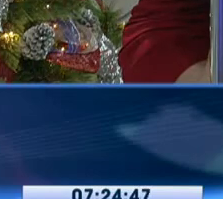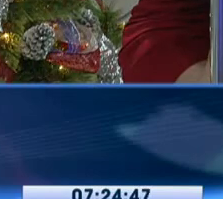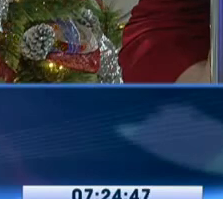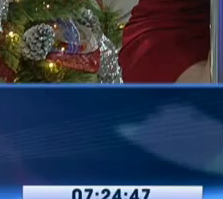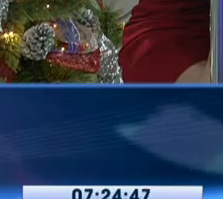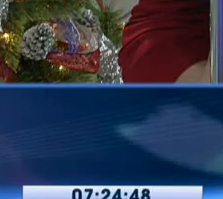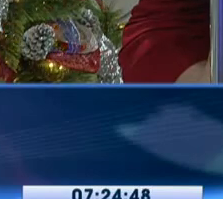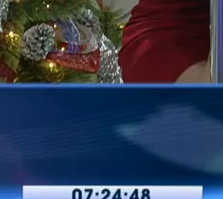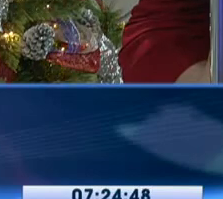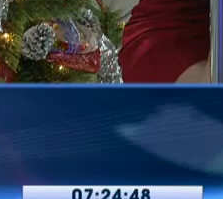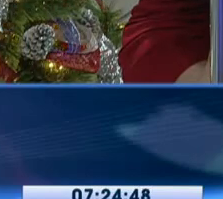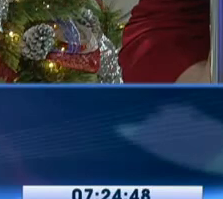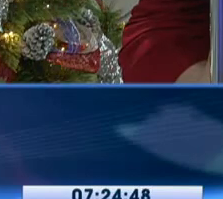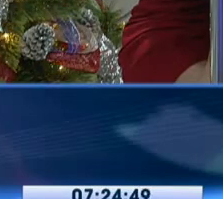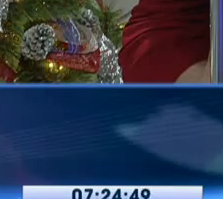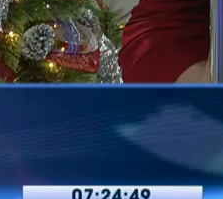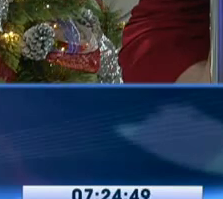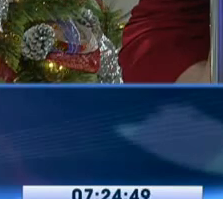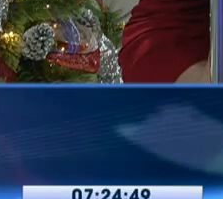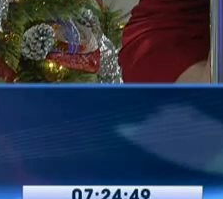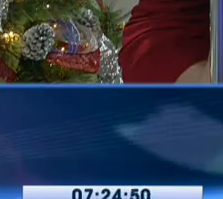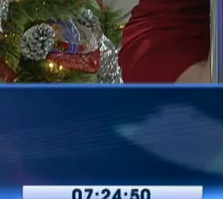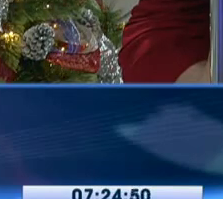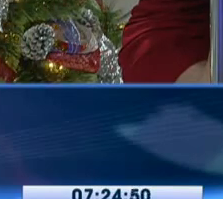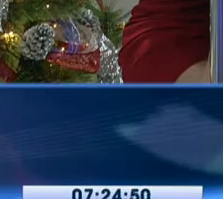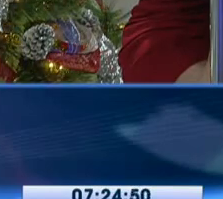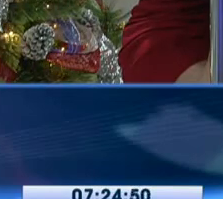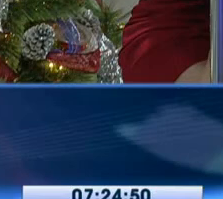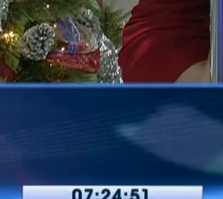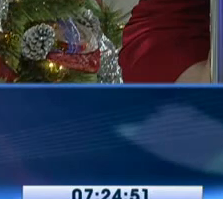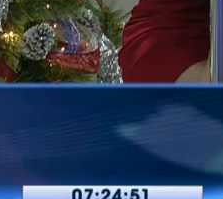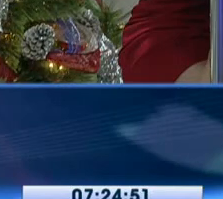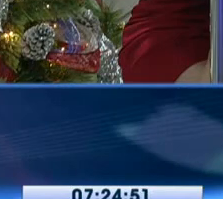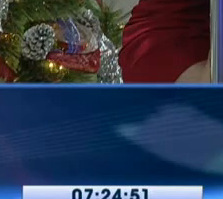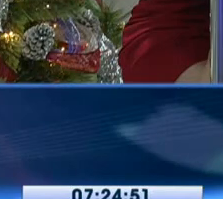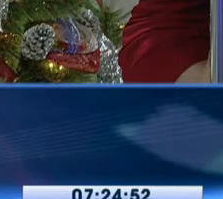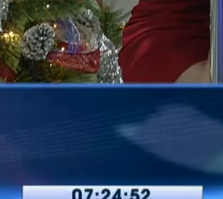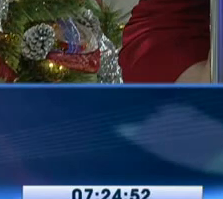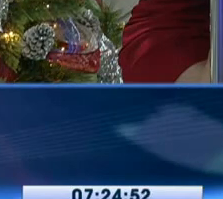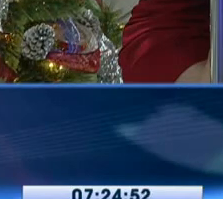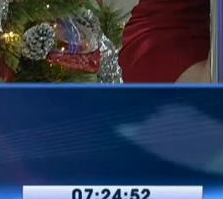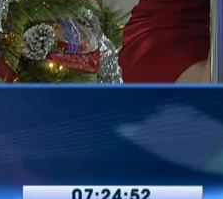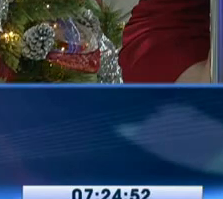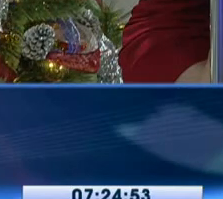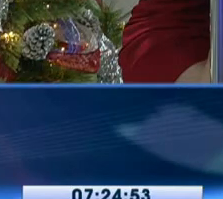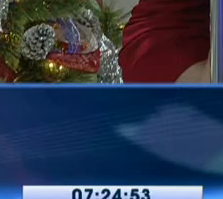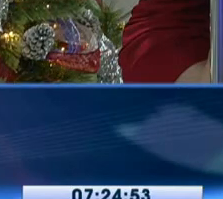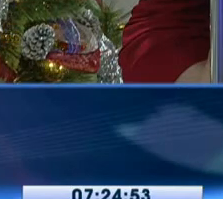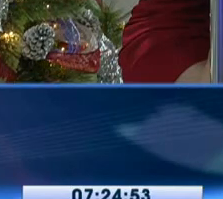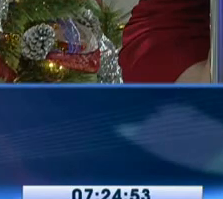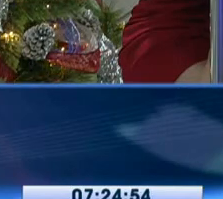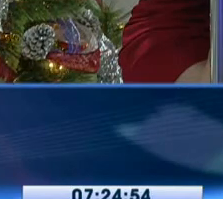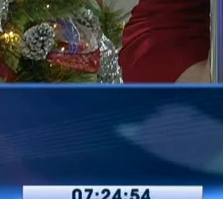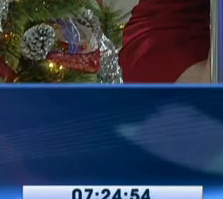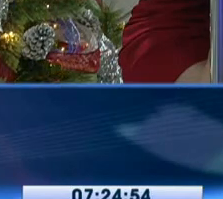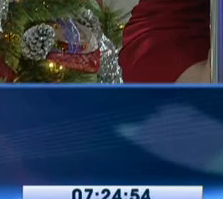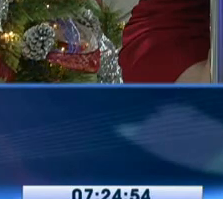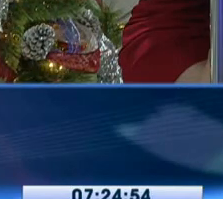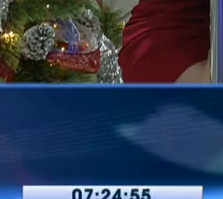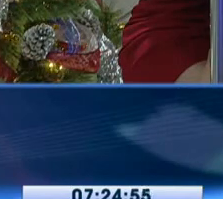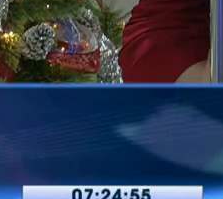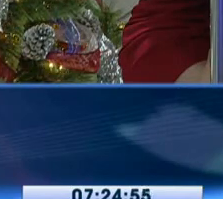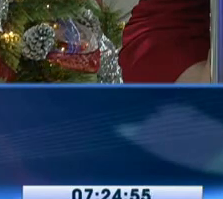Así es, Luisa, para mí es un placer saludarla a usted y a nuestros televidentes en esta fecha tan especial. Muy buenos días, yo estoy en una